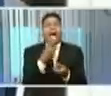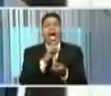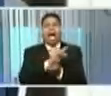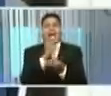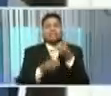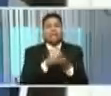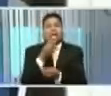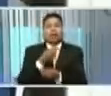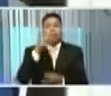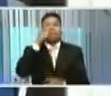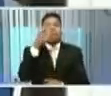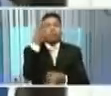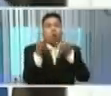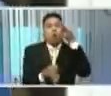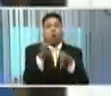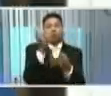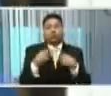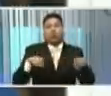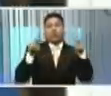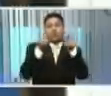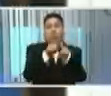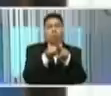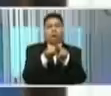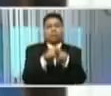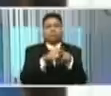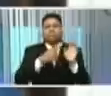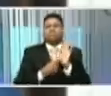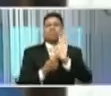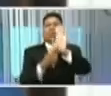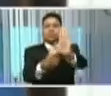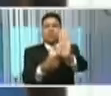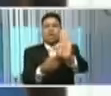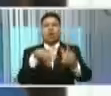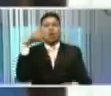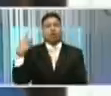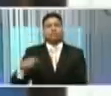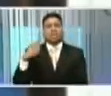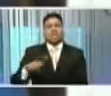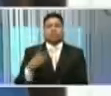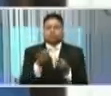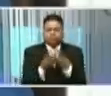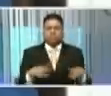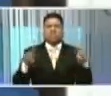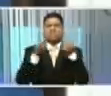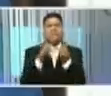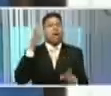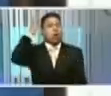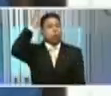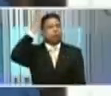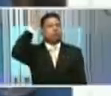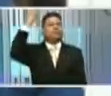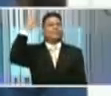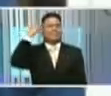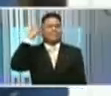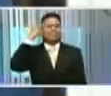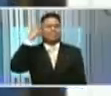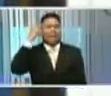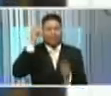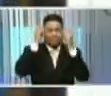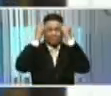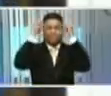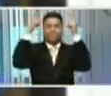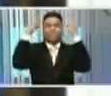justo, igualitario, visible, con derechos, con dignidad, con conciencia. Es la